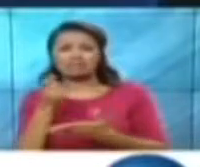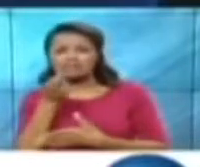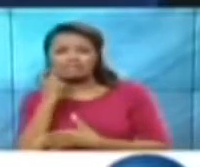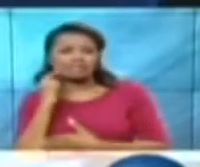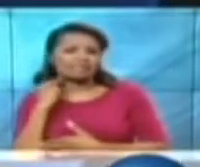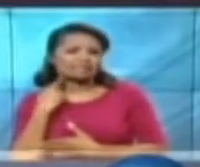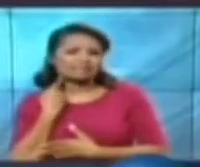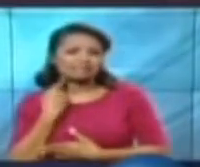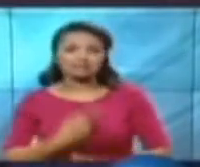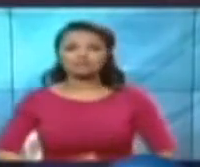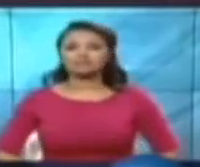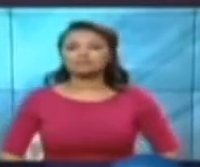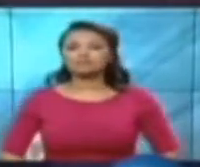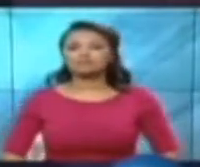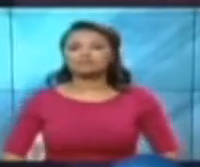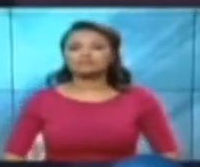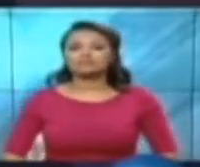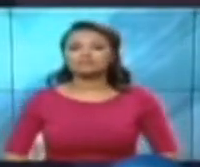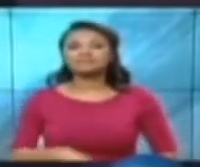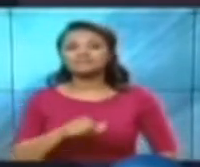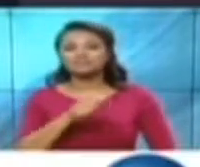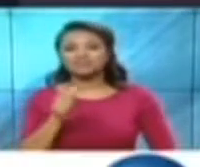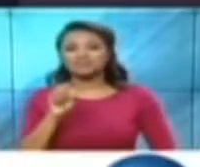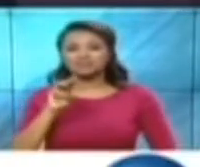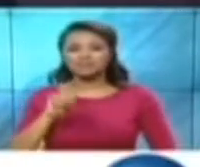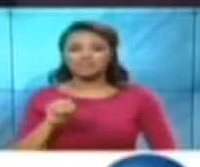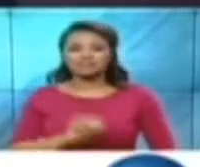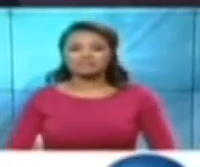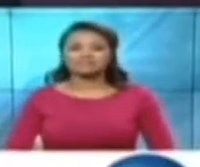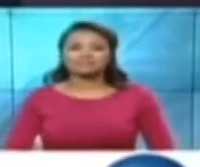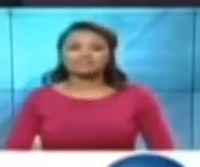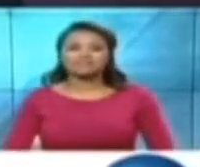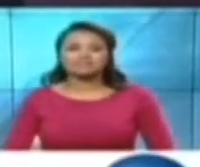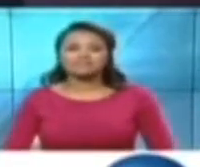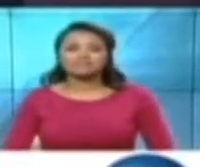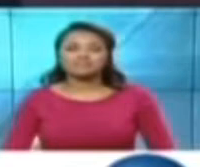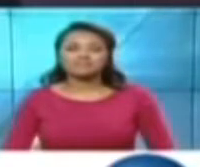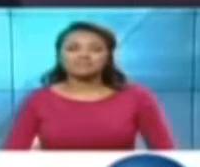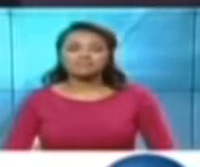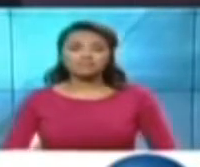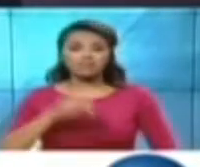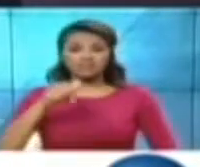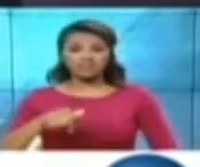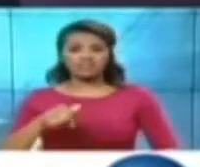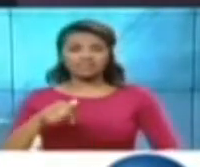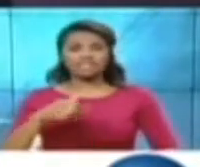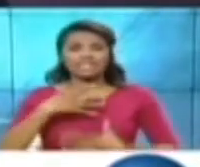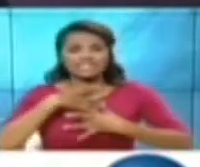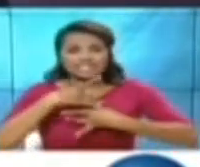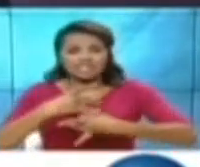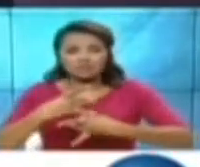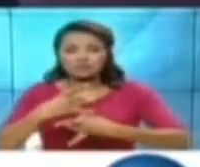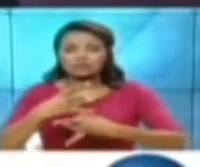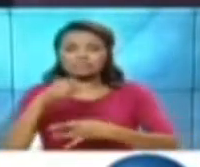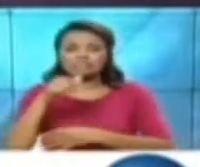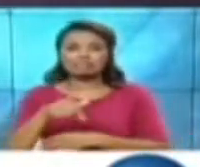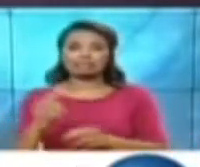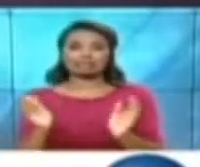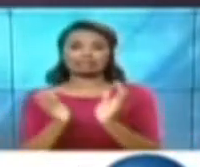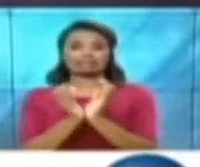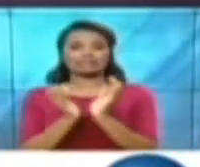señor méndez gracias nuestro sistema público de salud está quebrado